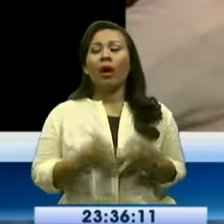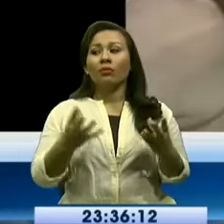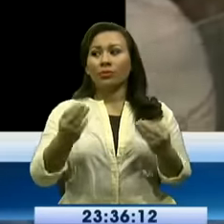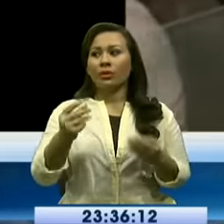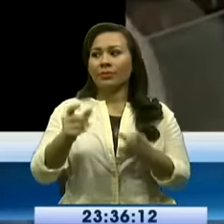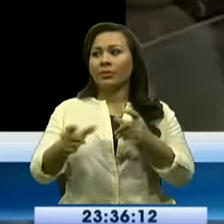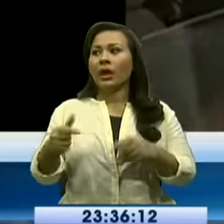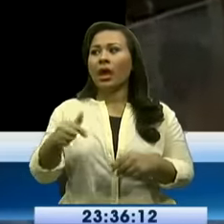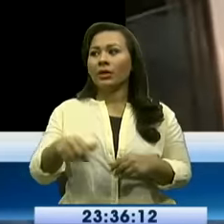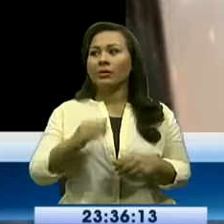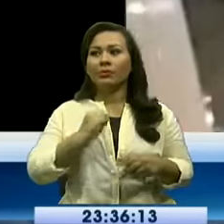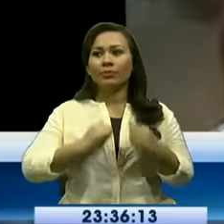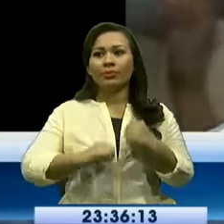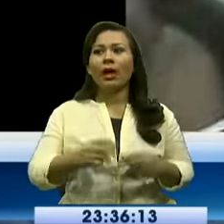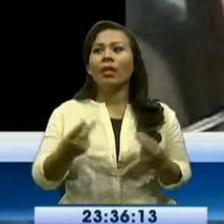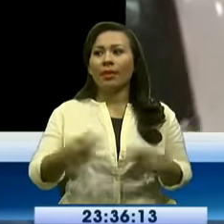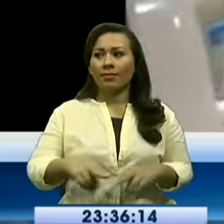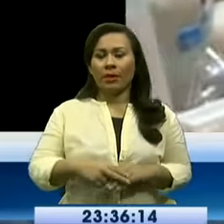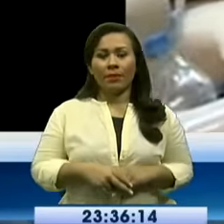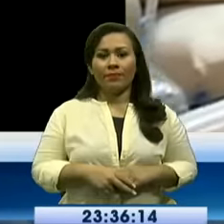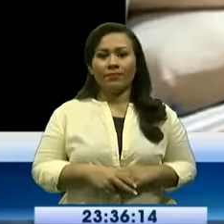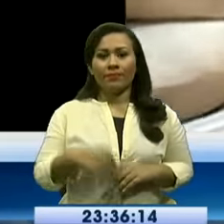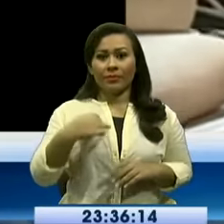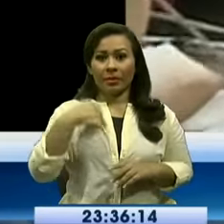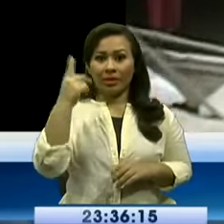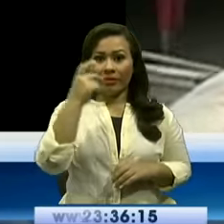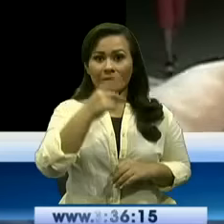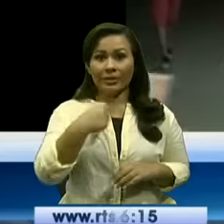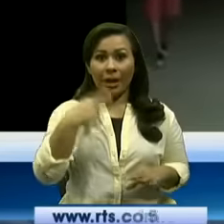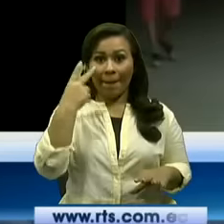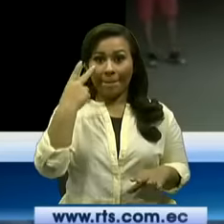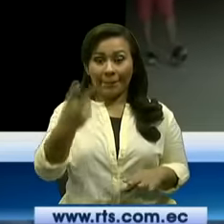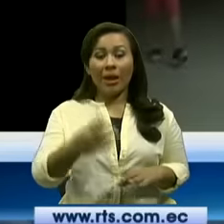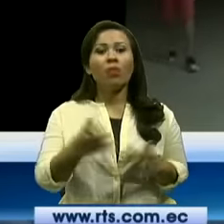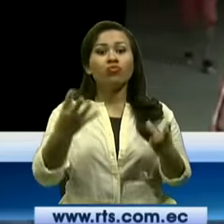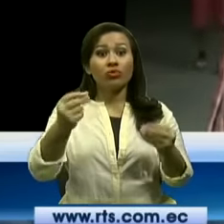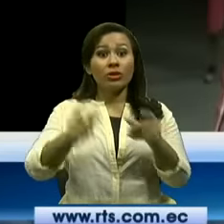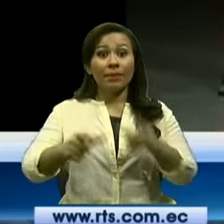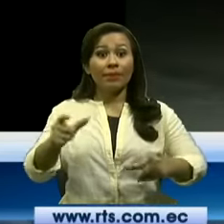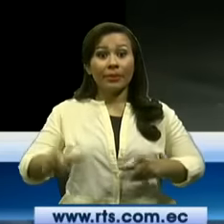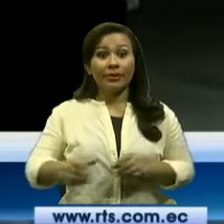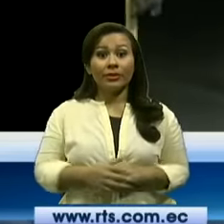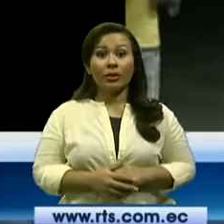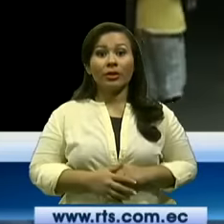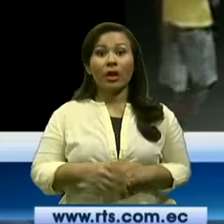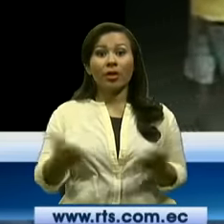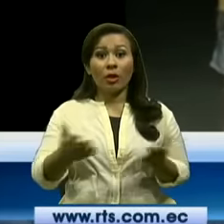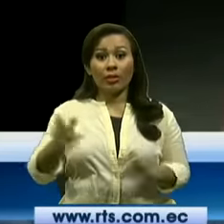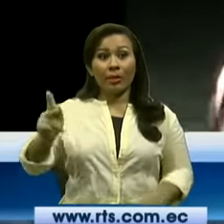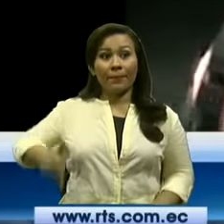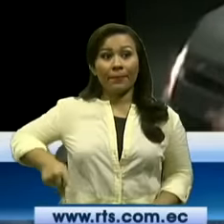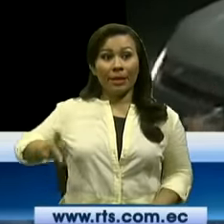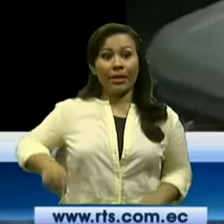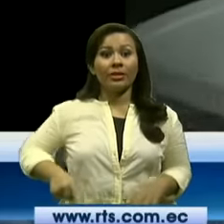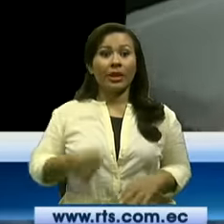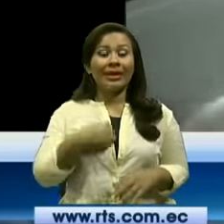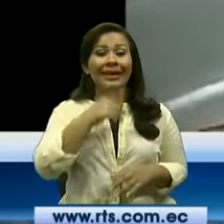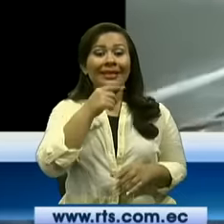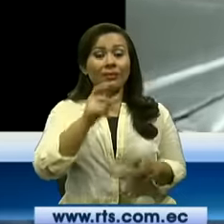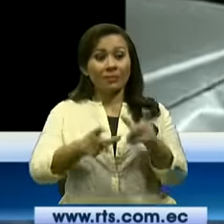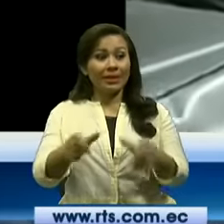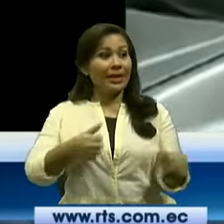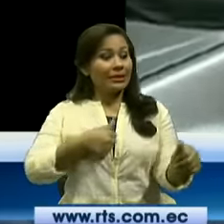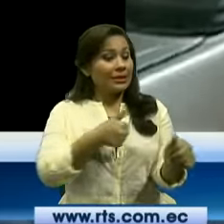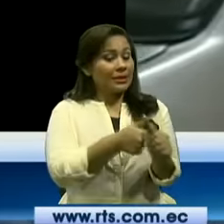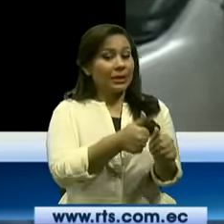que acontece aquí, Hugo, de alguna forma, como podemos ver, la ciudadanía, los pobladores de Pedernales y quienes se acercan a